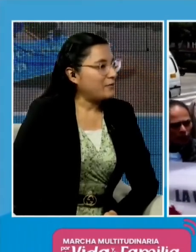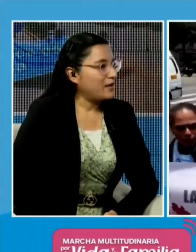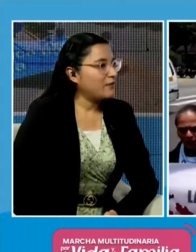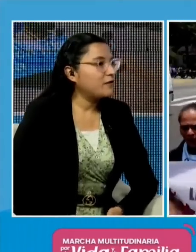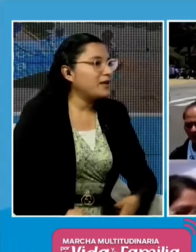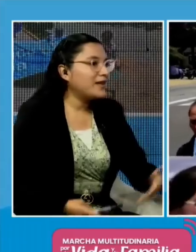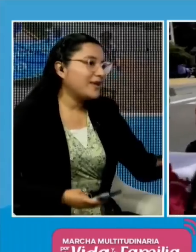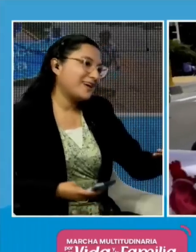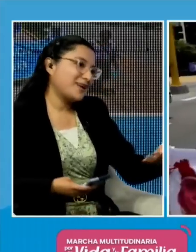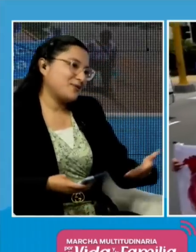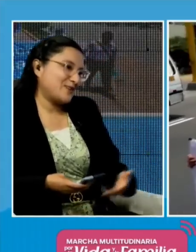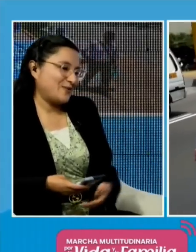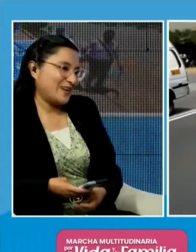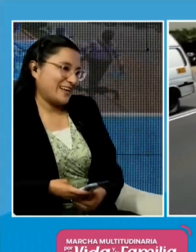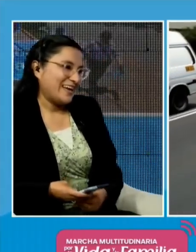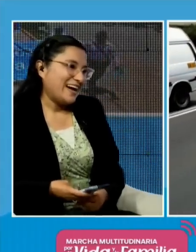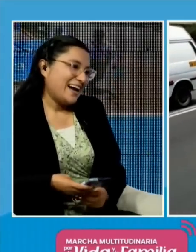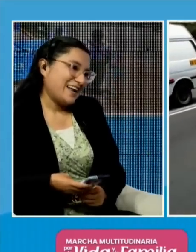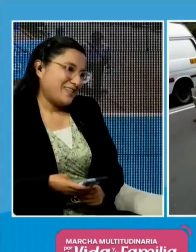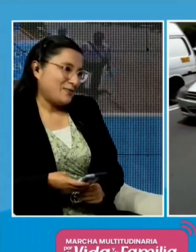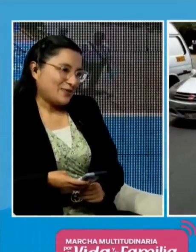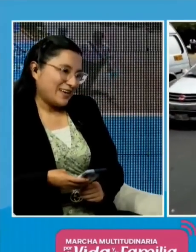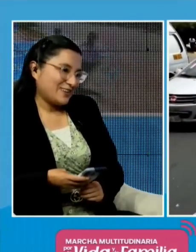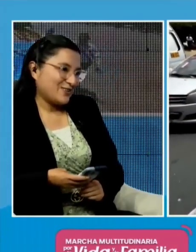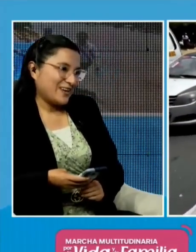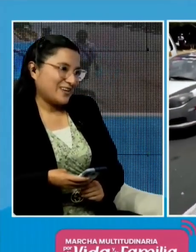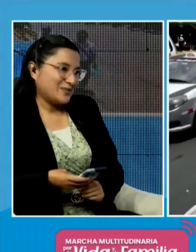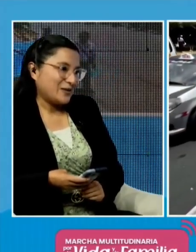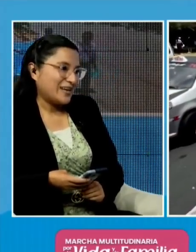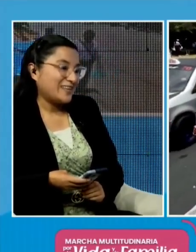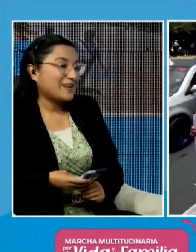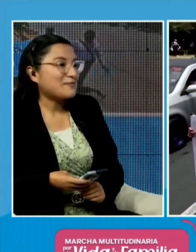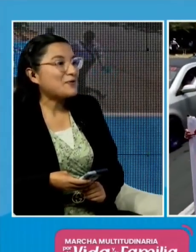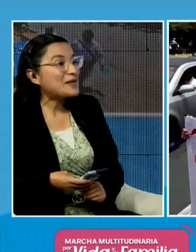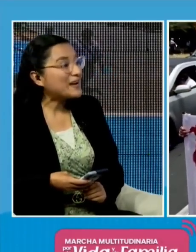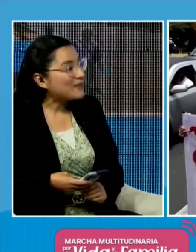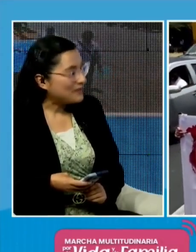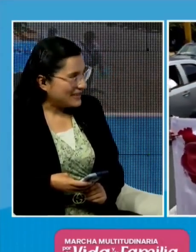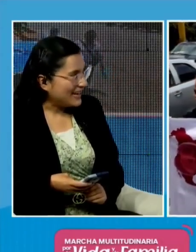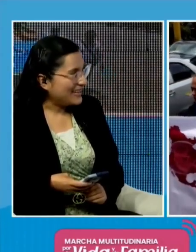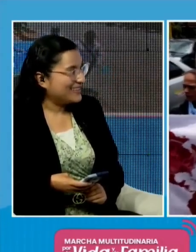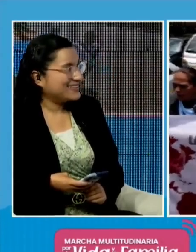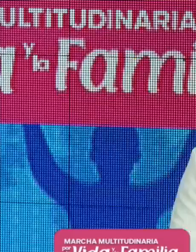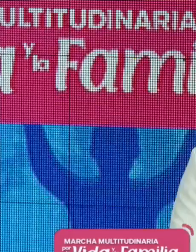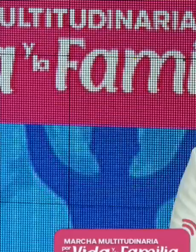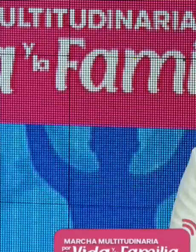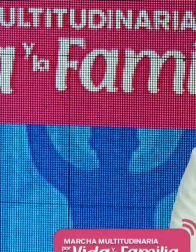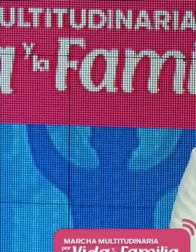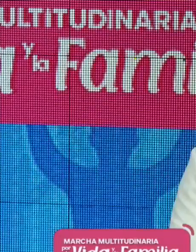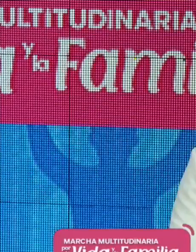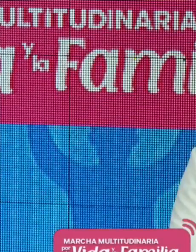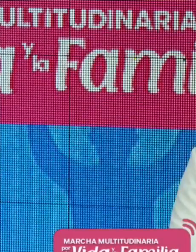defensa de la vida, familia. Y queremos saludar a la diputada Soraya Suárez de República Dominicana. Wow.